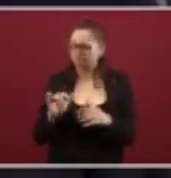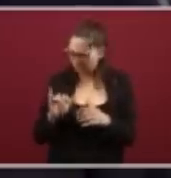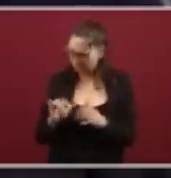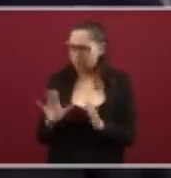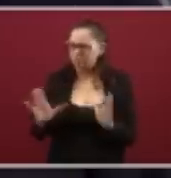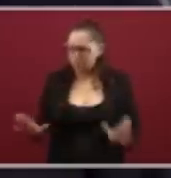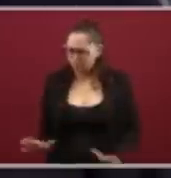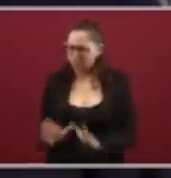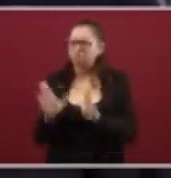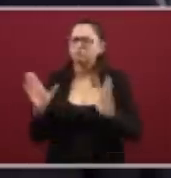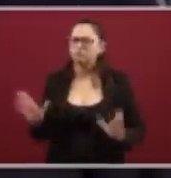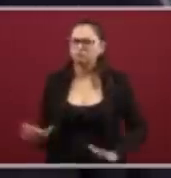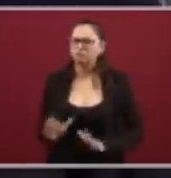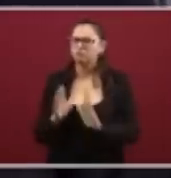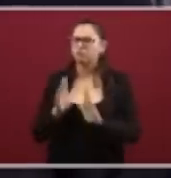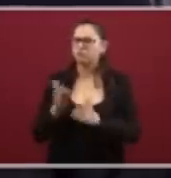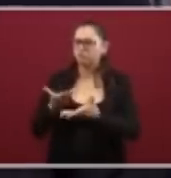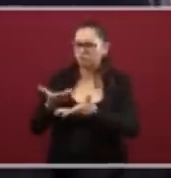intercambio